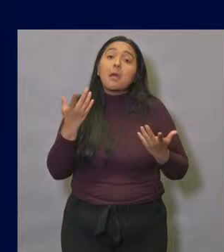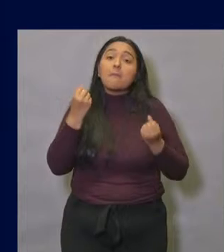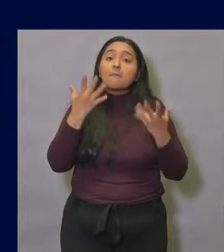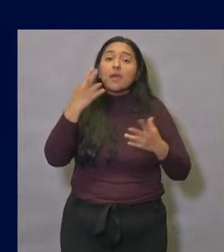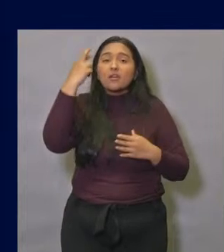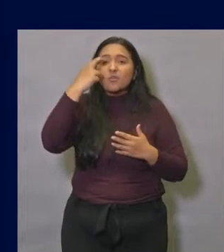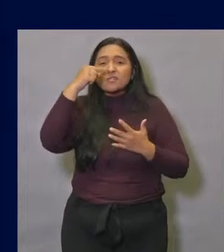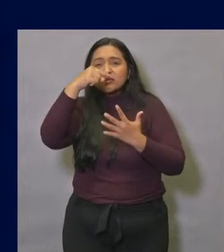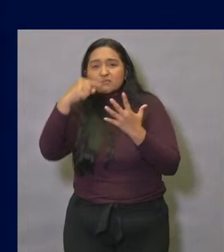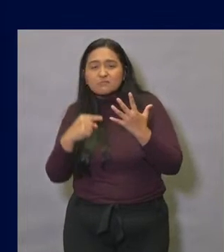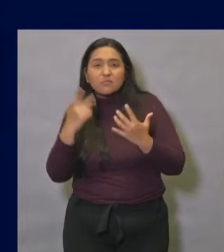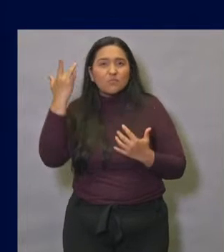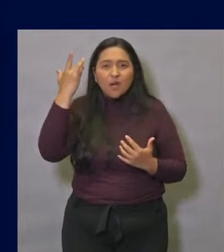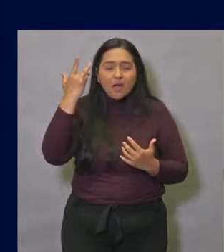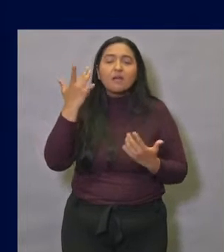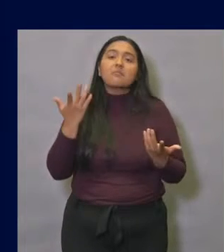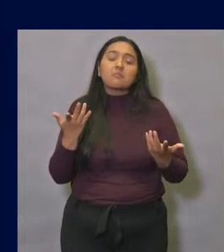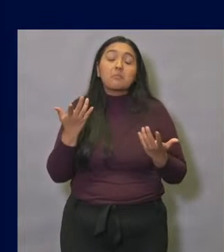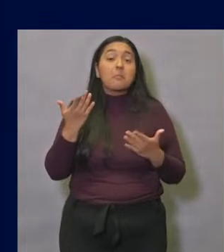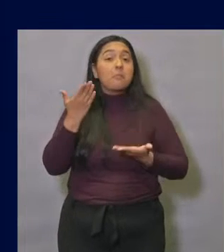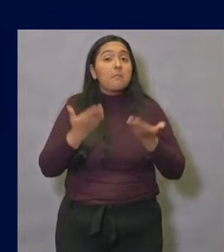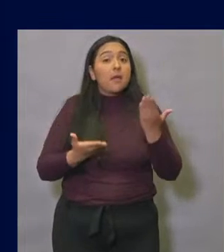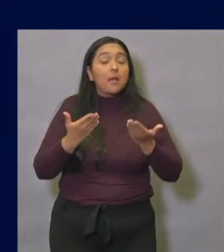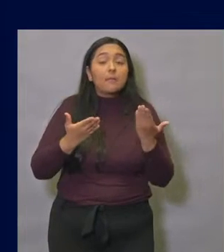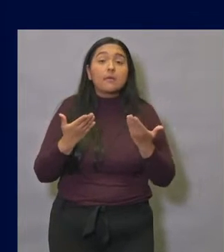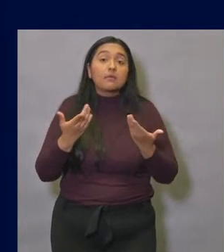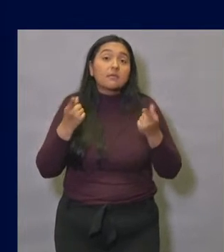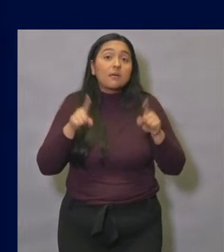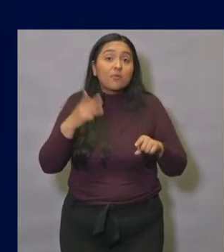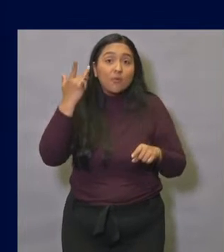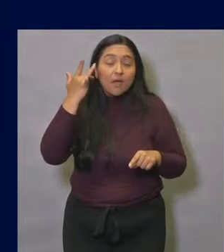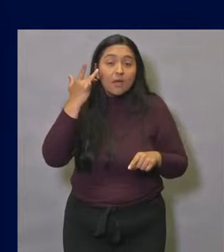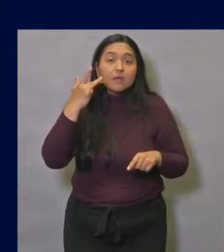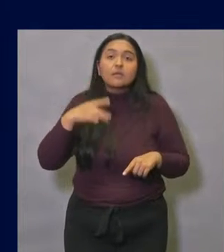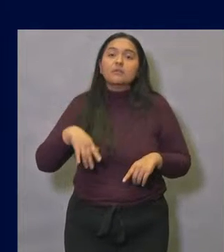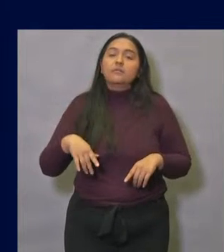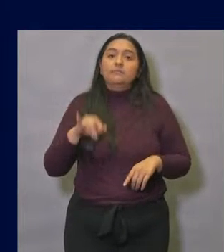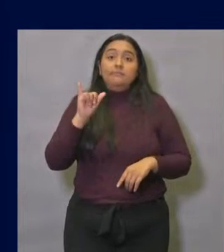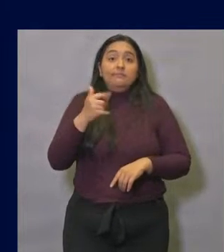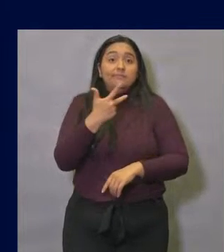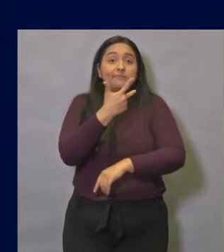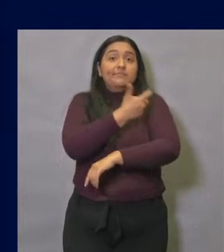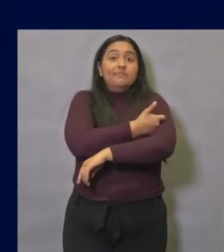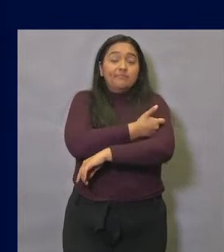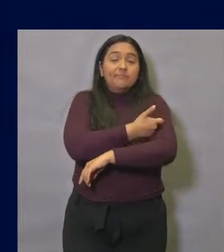estar sucediendo. Una de las razones es que estas dosis son una realidad,